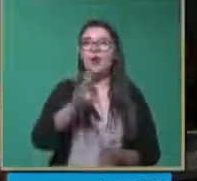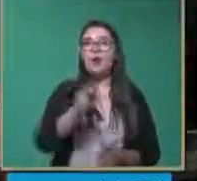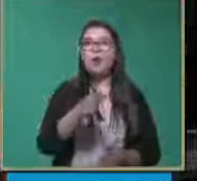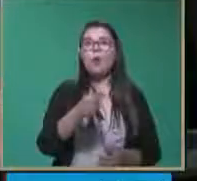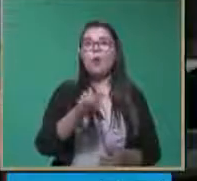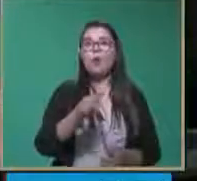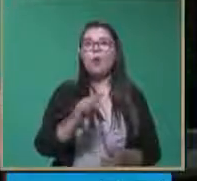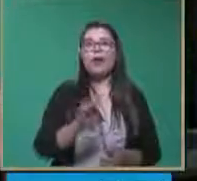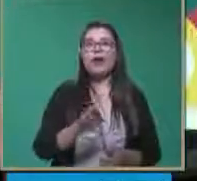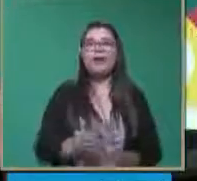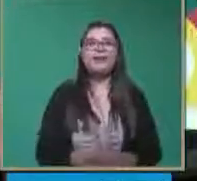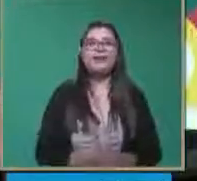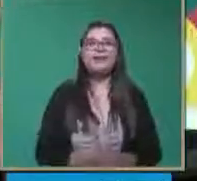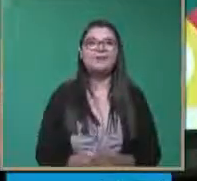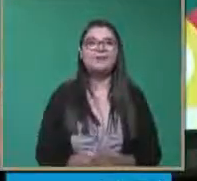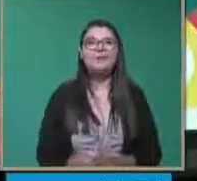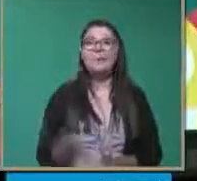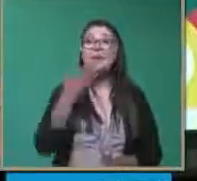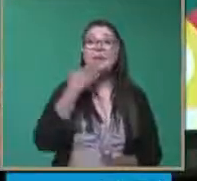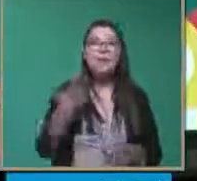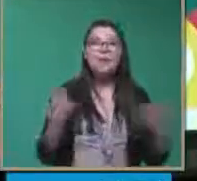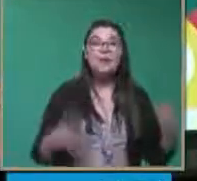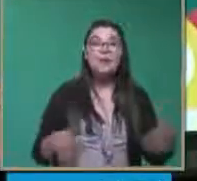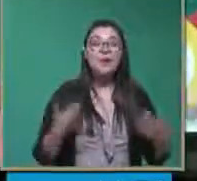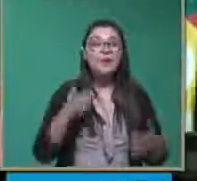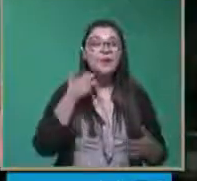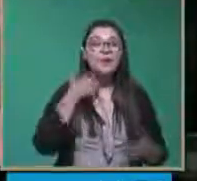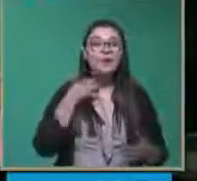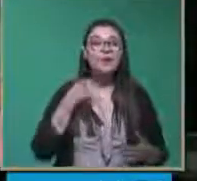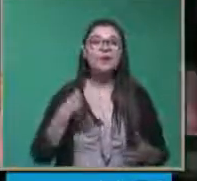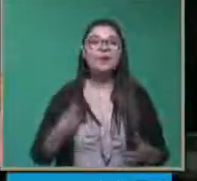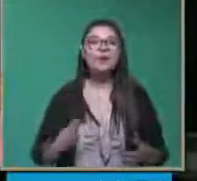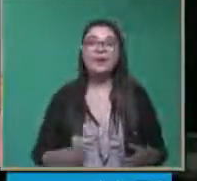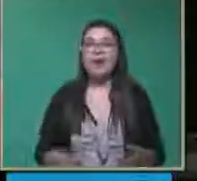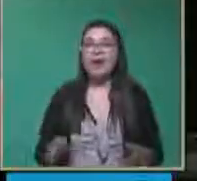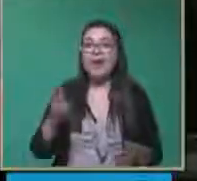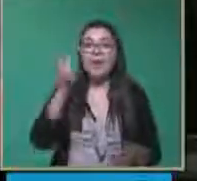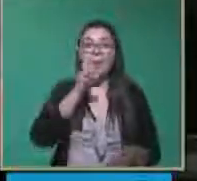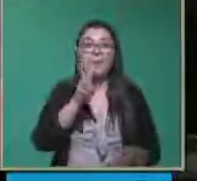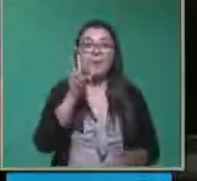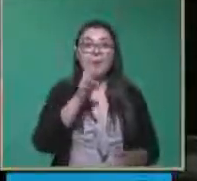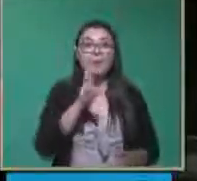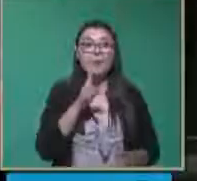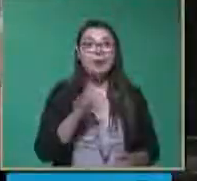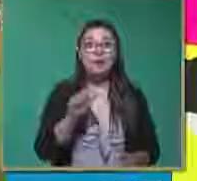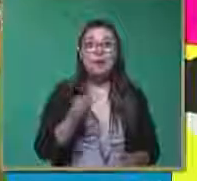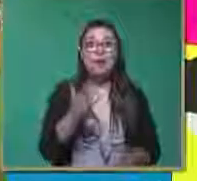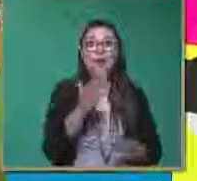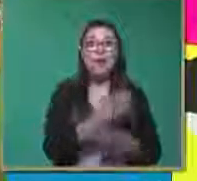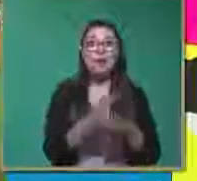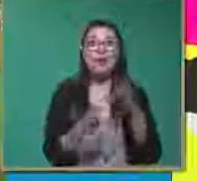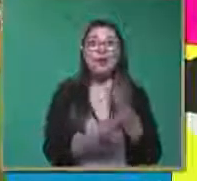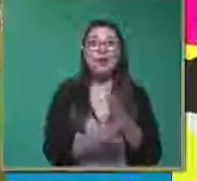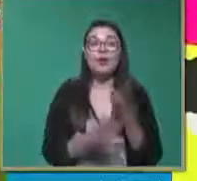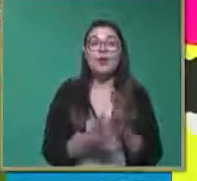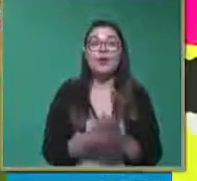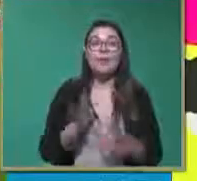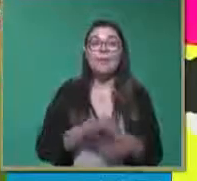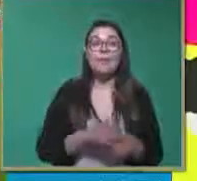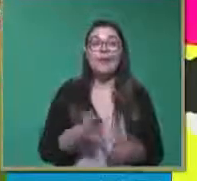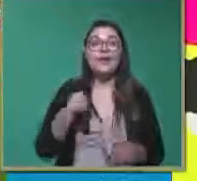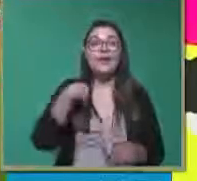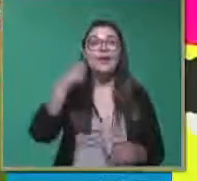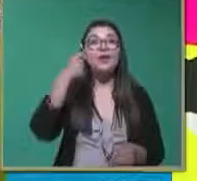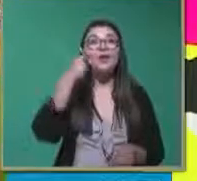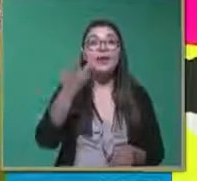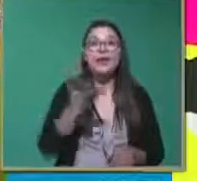Rabbit. Bravo para las tres maestras. Y no creen que es todo lo que les he traído, ¿eh? A que no saben qué les traje. Miren nada más, maestras,